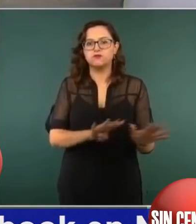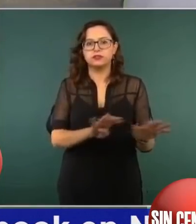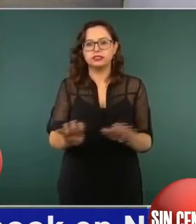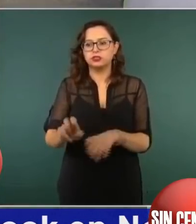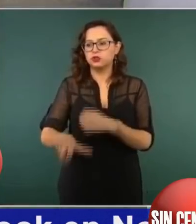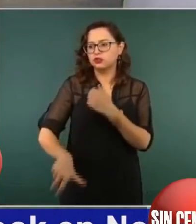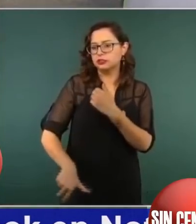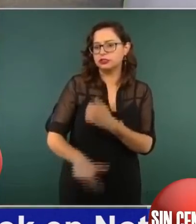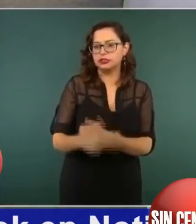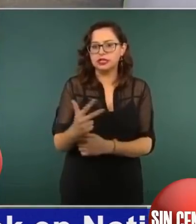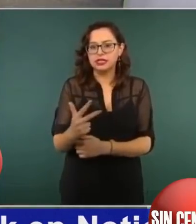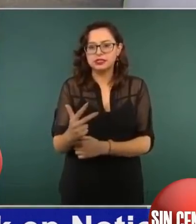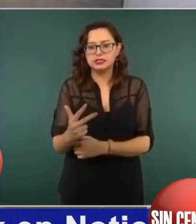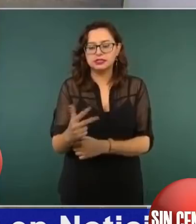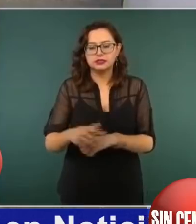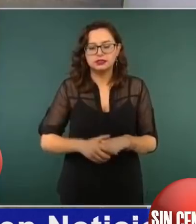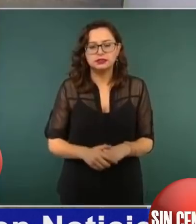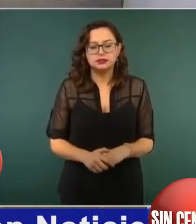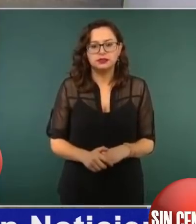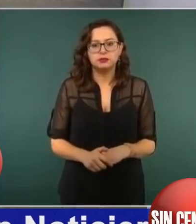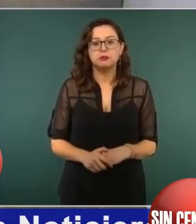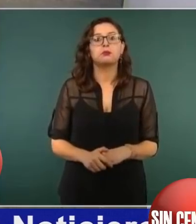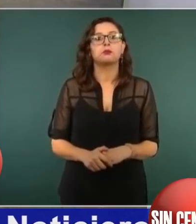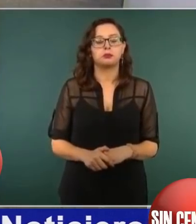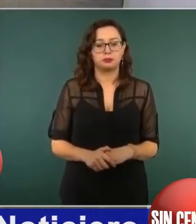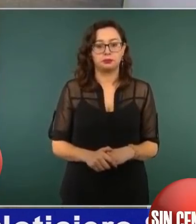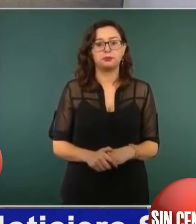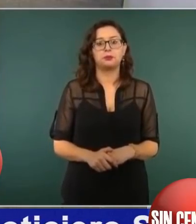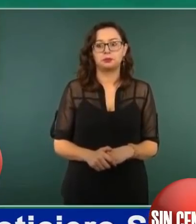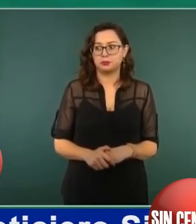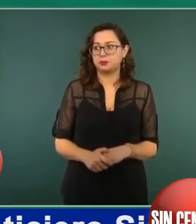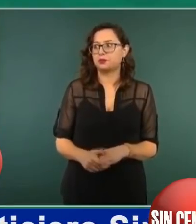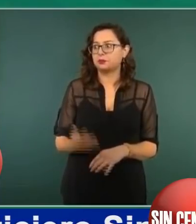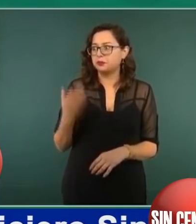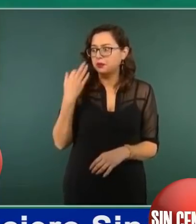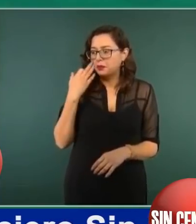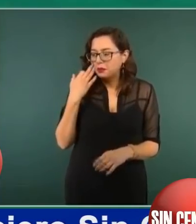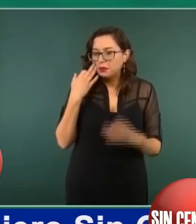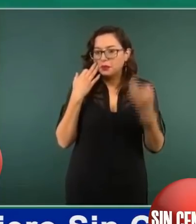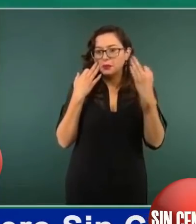Ahí sí me consta, y lo puedo probar, de que había democracia.